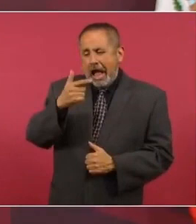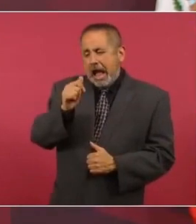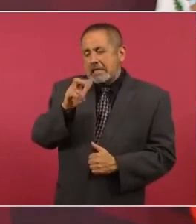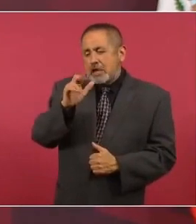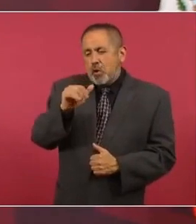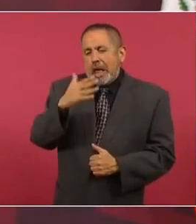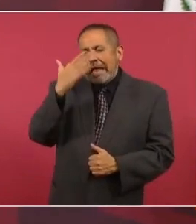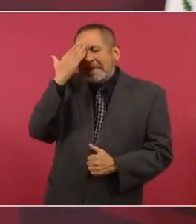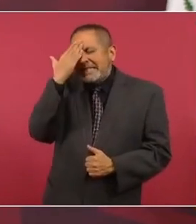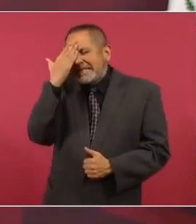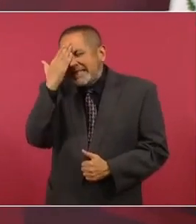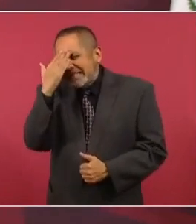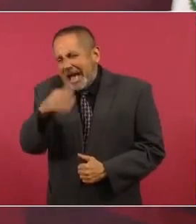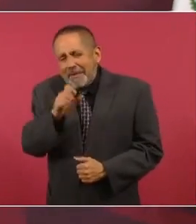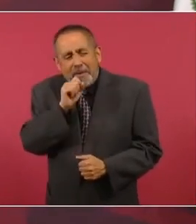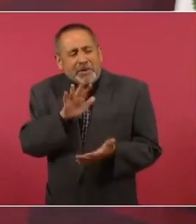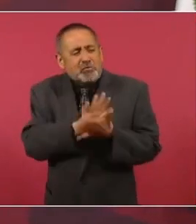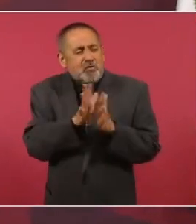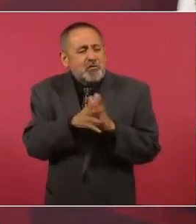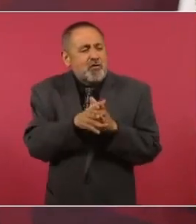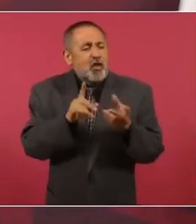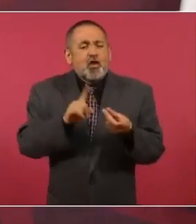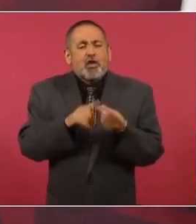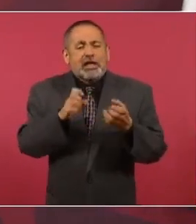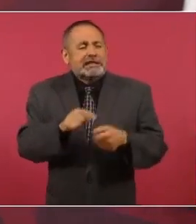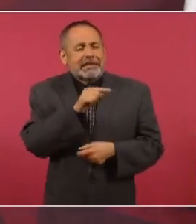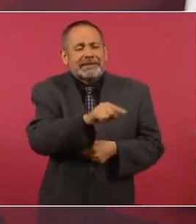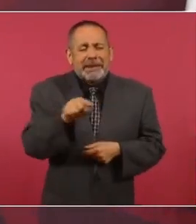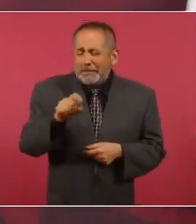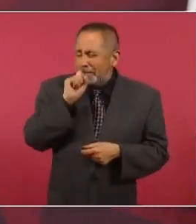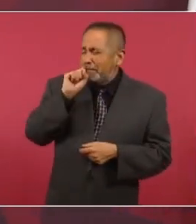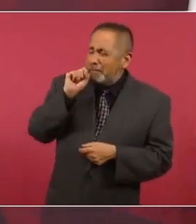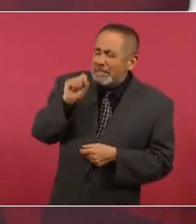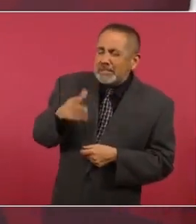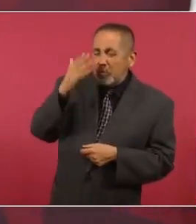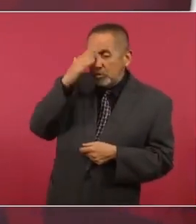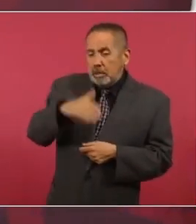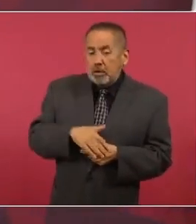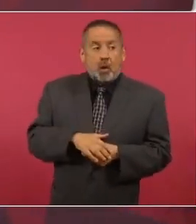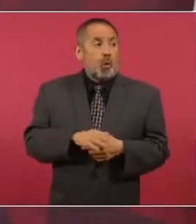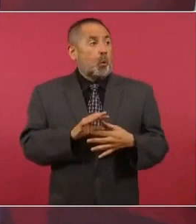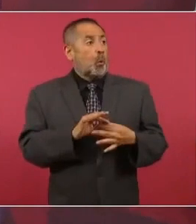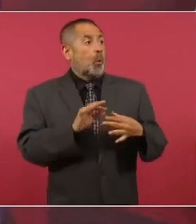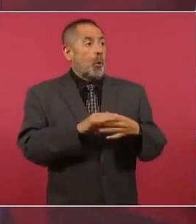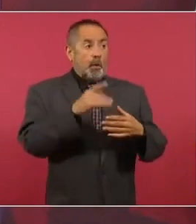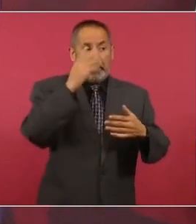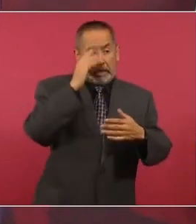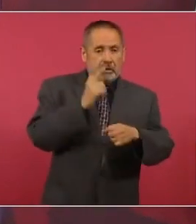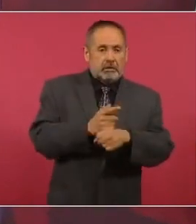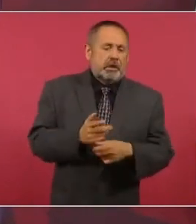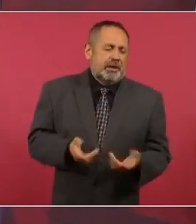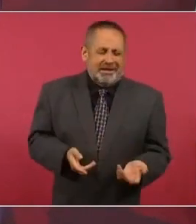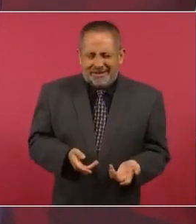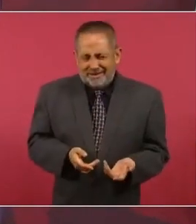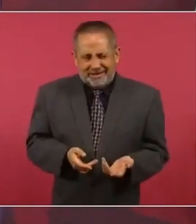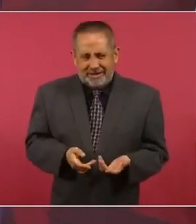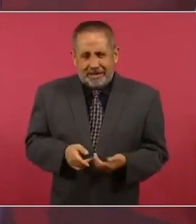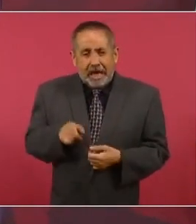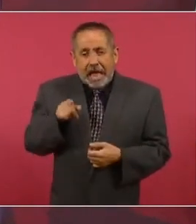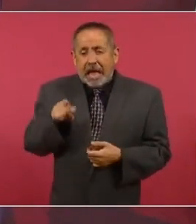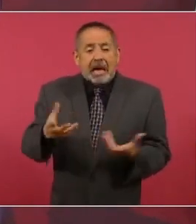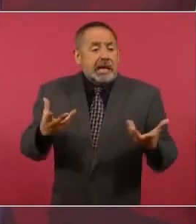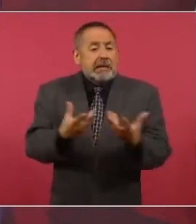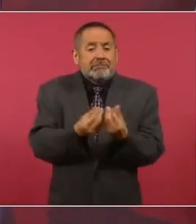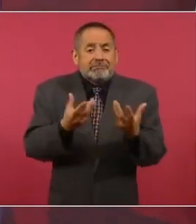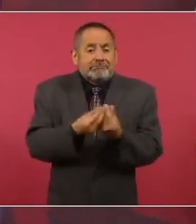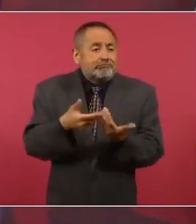Luna, dónde estaban las bandas, si de acuerdo a los testimonios convivía con